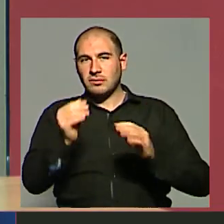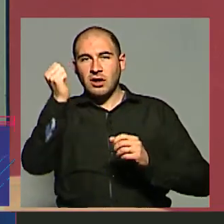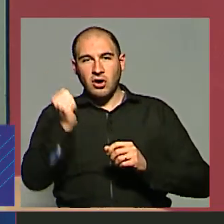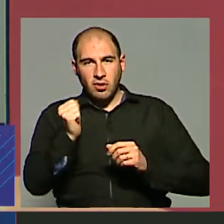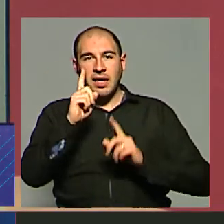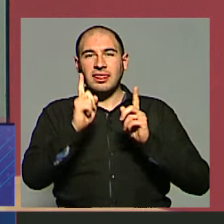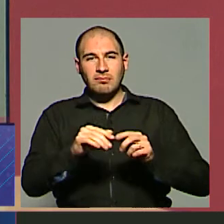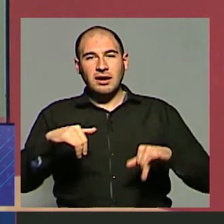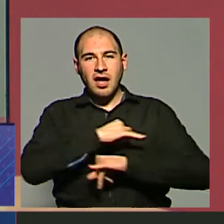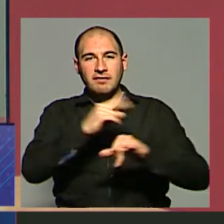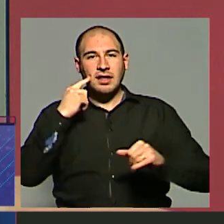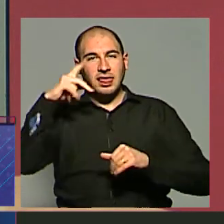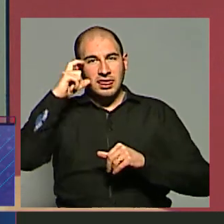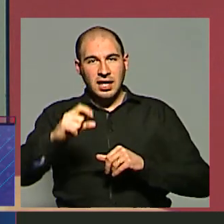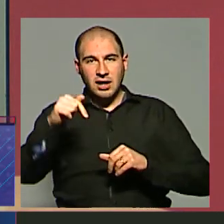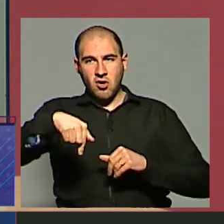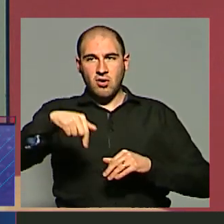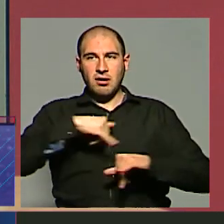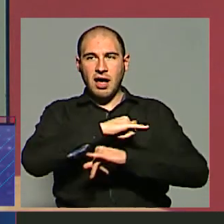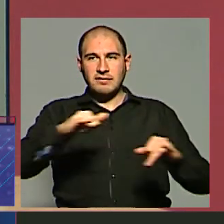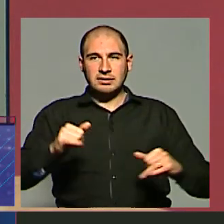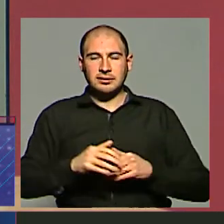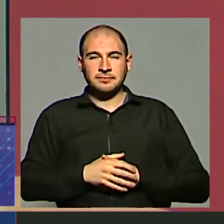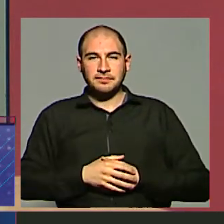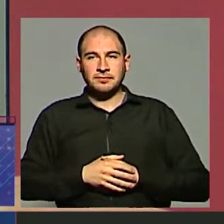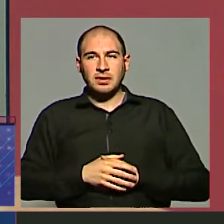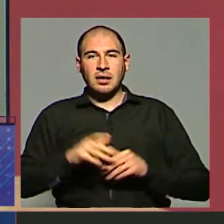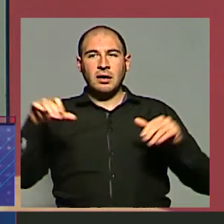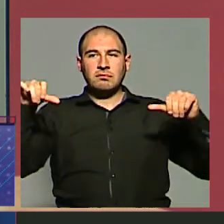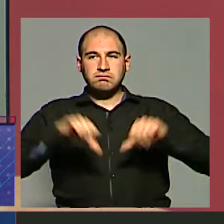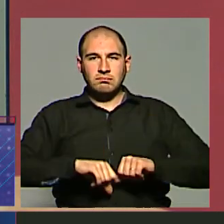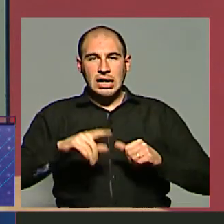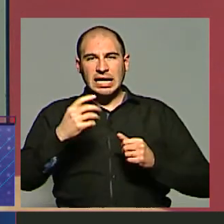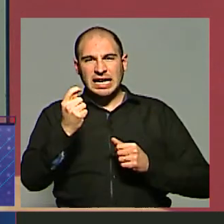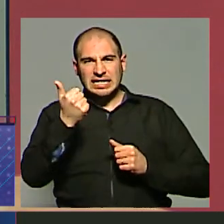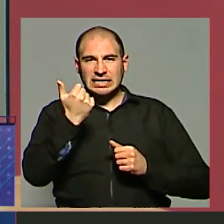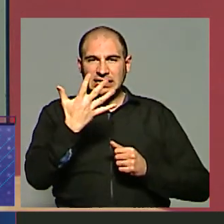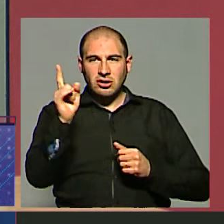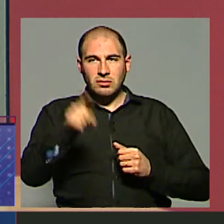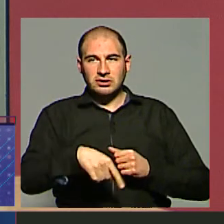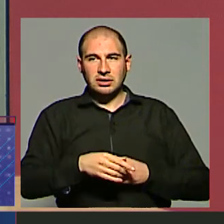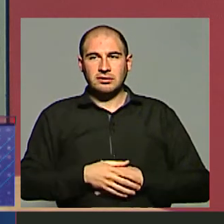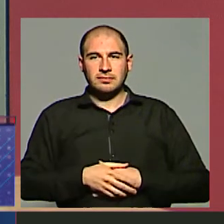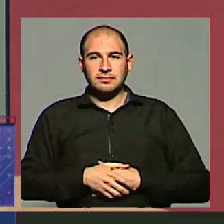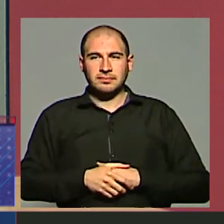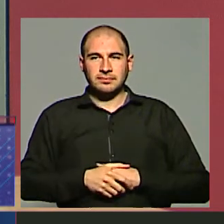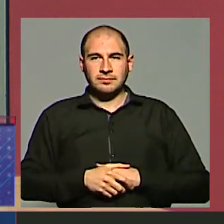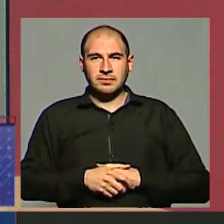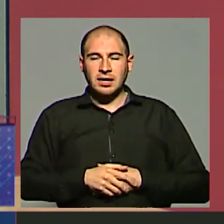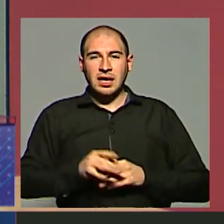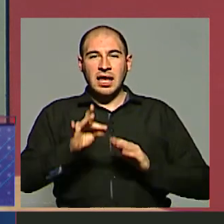que también dio a conocer el INDEC en la jornada de hoy, sufrió una caída de casi 5%.